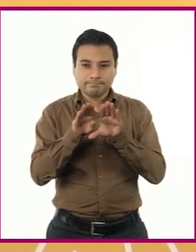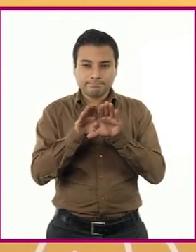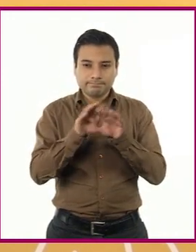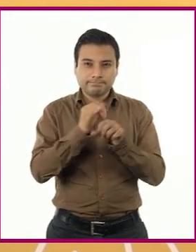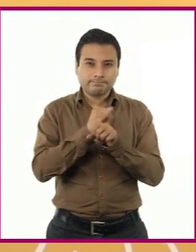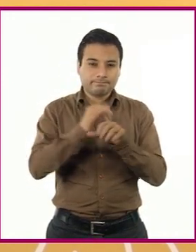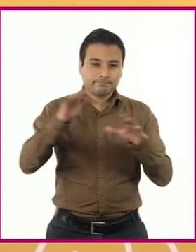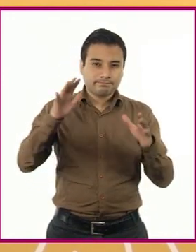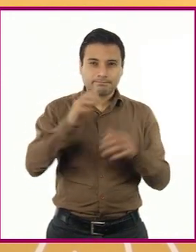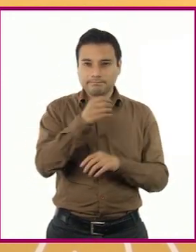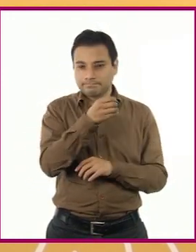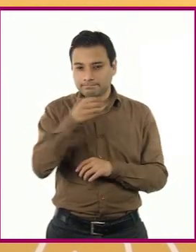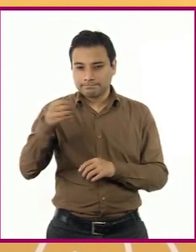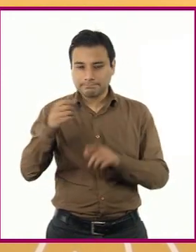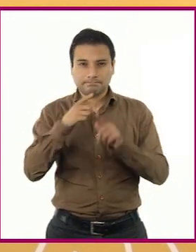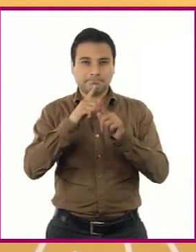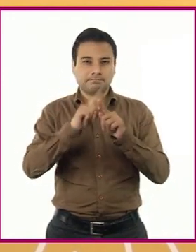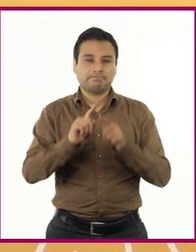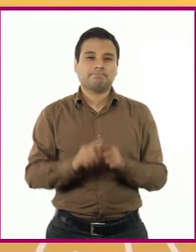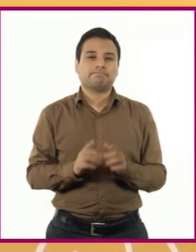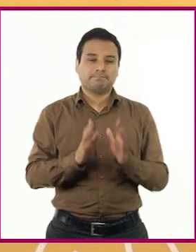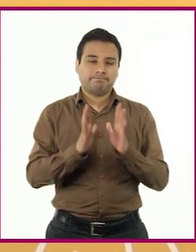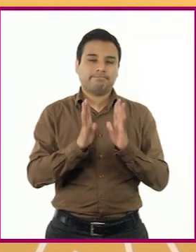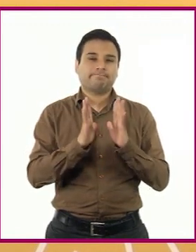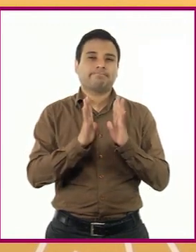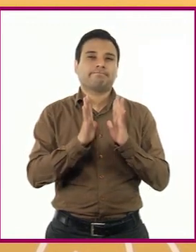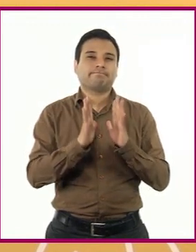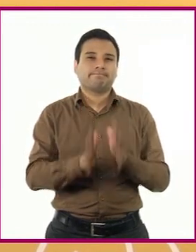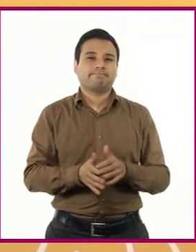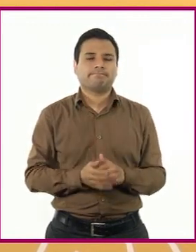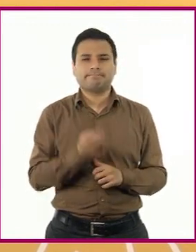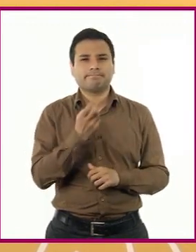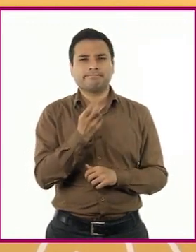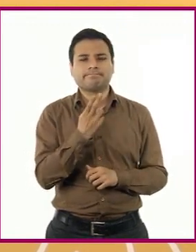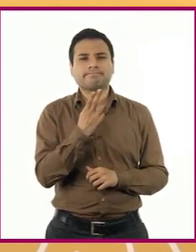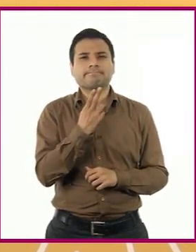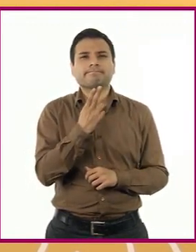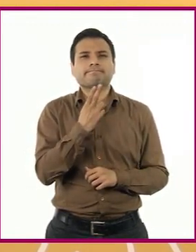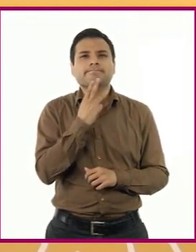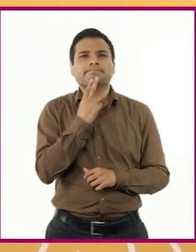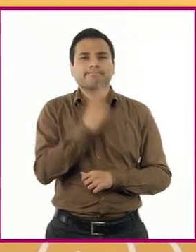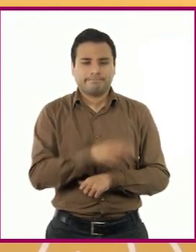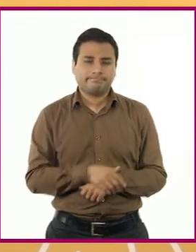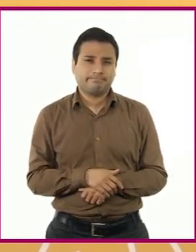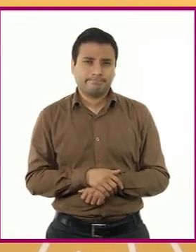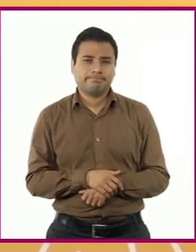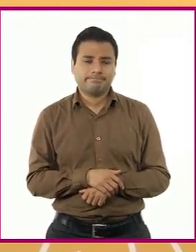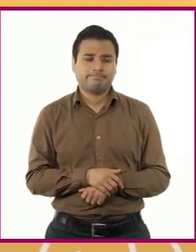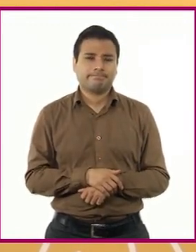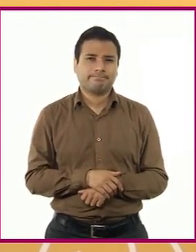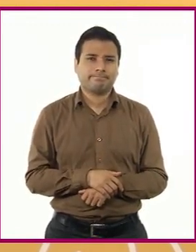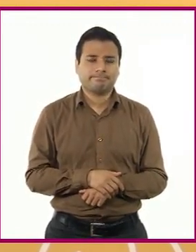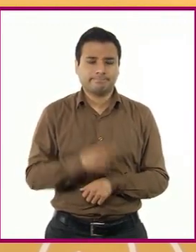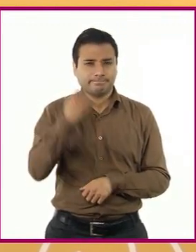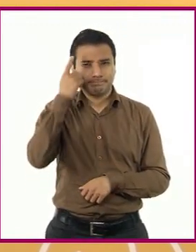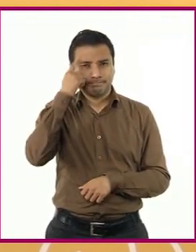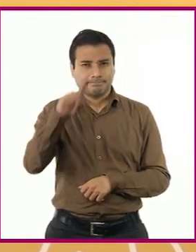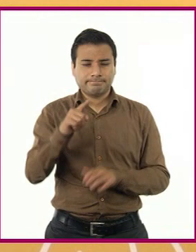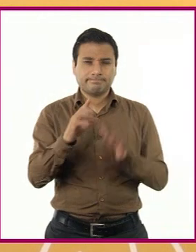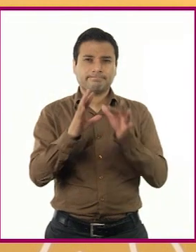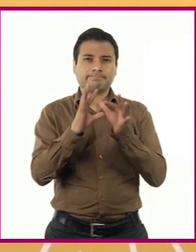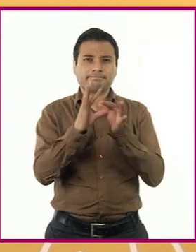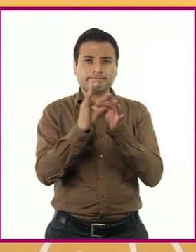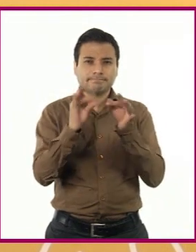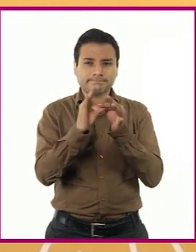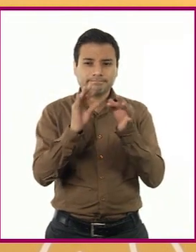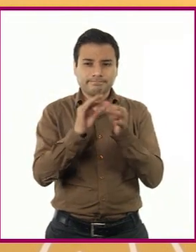las medidas de tendencia central y son un complemento a estas últimas para describir más fielmente